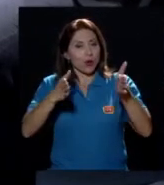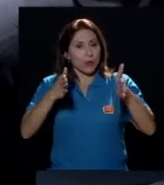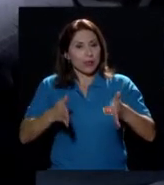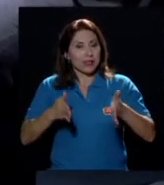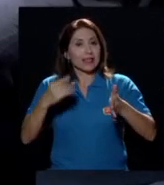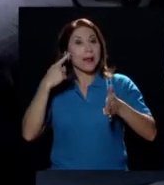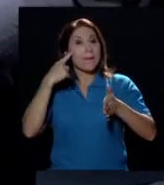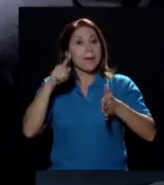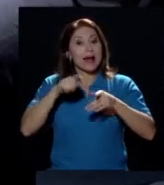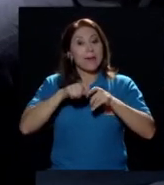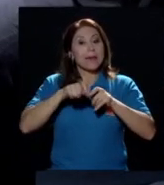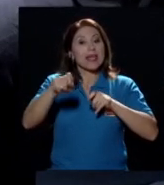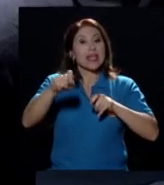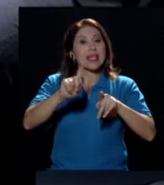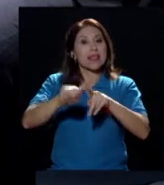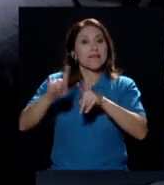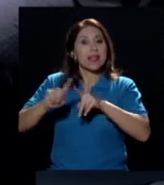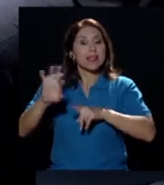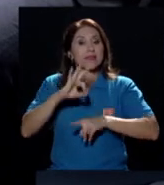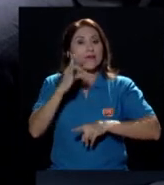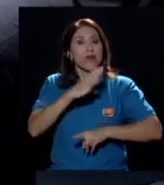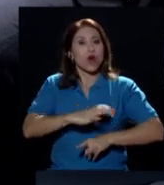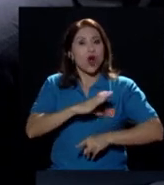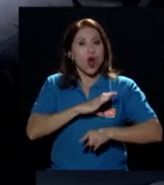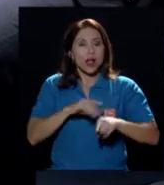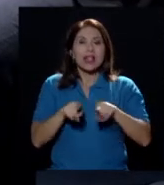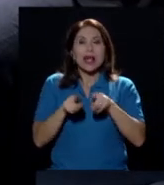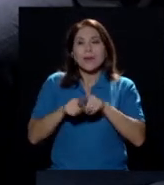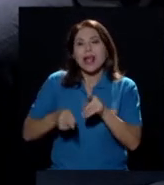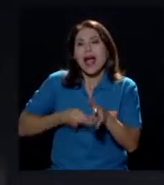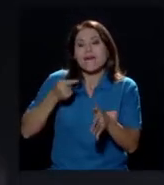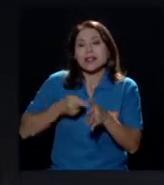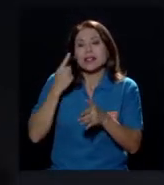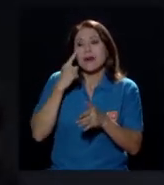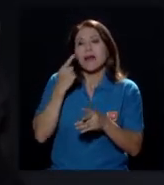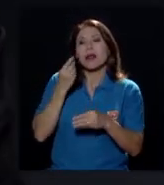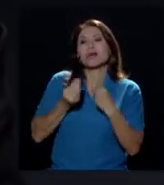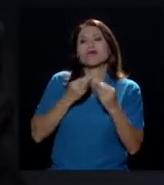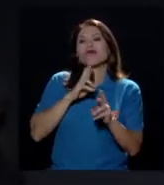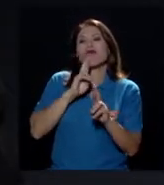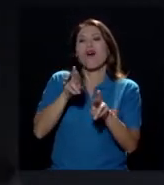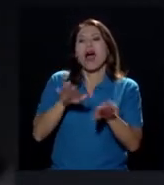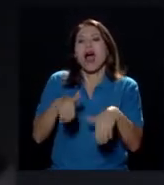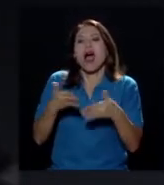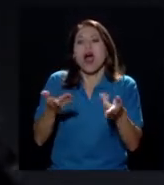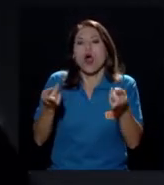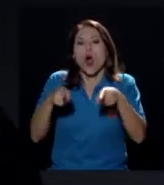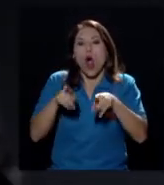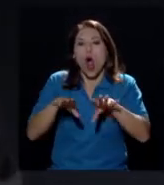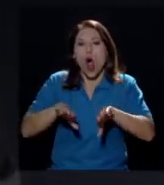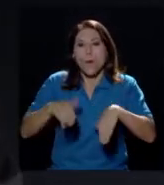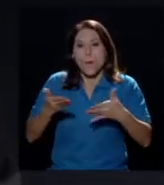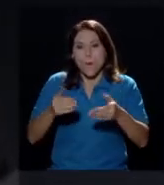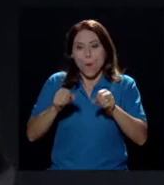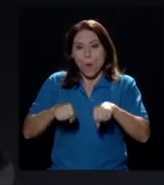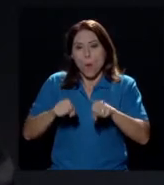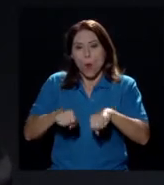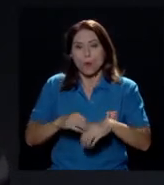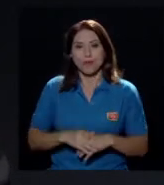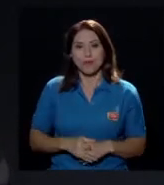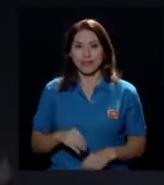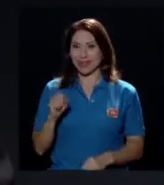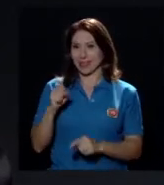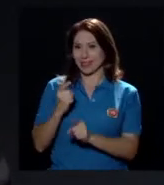patrones de comportamiento y a veces para medir capacidades de reacción. Exacto. Lo que intentamos con esto fue ver,